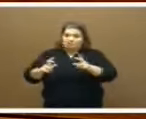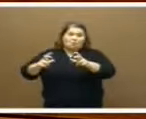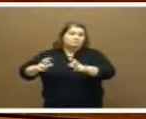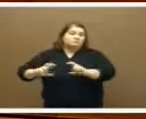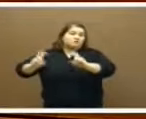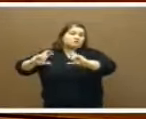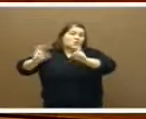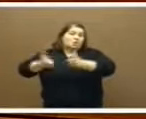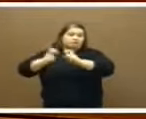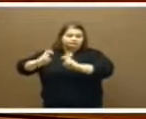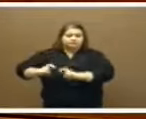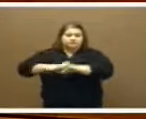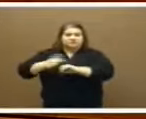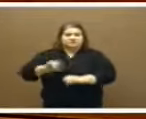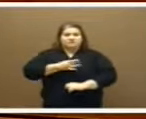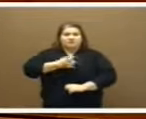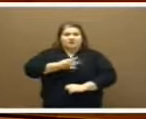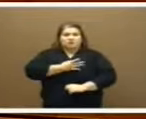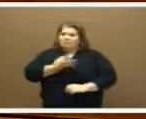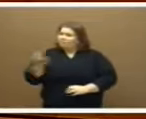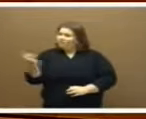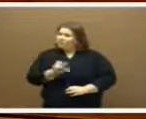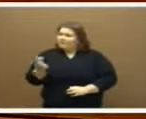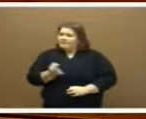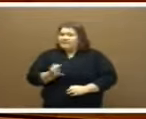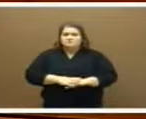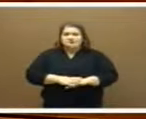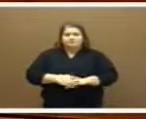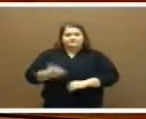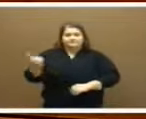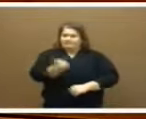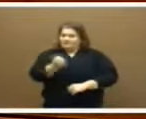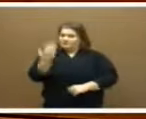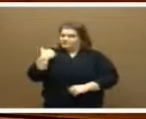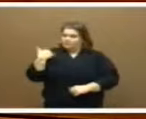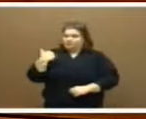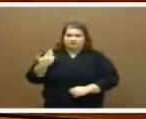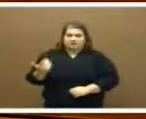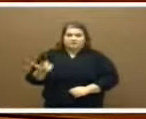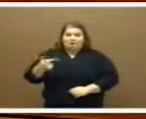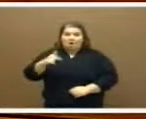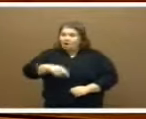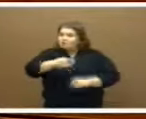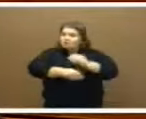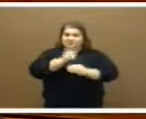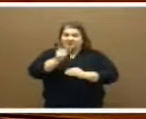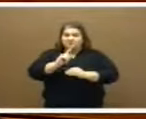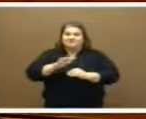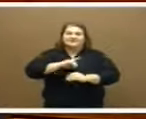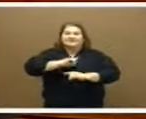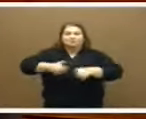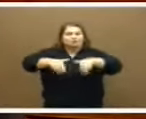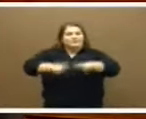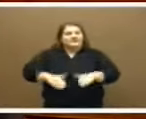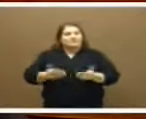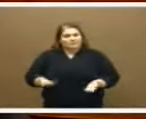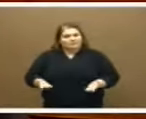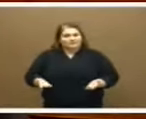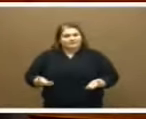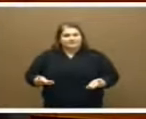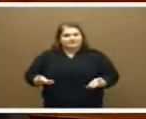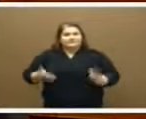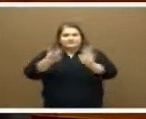mesa con las fuerzas sindicales y tenía que haberse reunido el pasado 2 de diciembre. A fecha de hoy, no solo que no se ha producido, sino además que se ha suspendido. Por